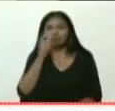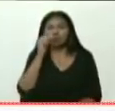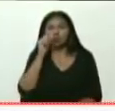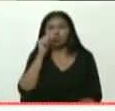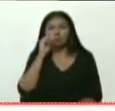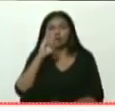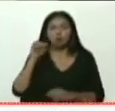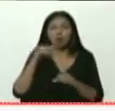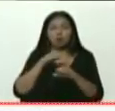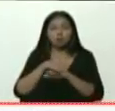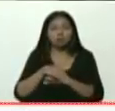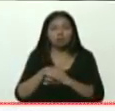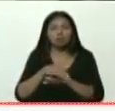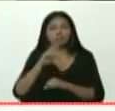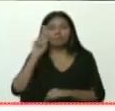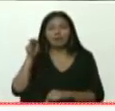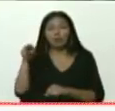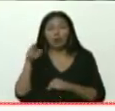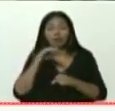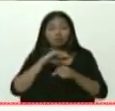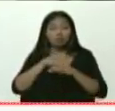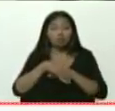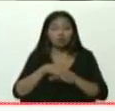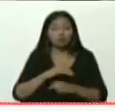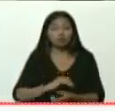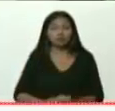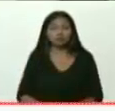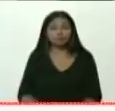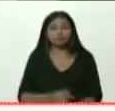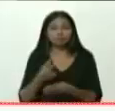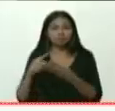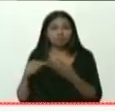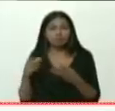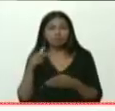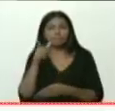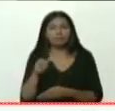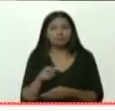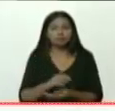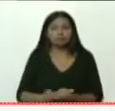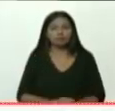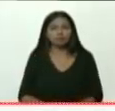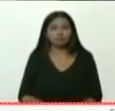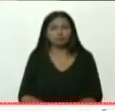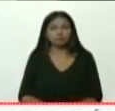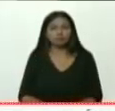Rodríguez, Héctor Rodríguez, entre otros compañeros.